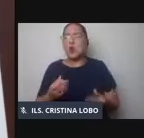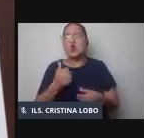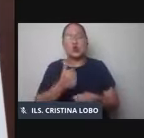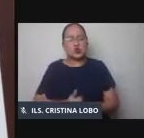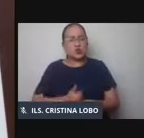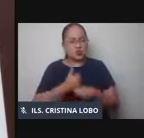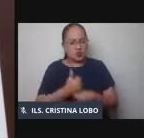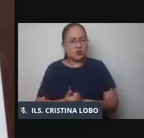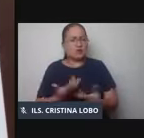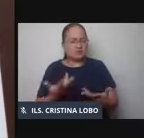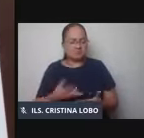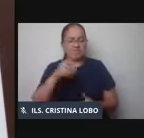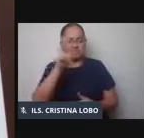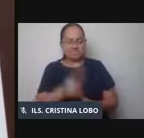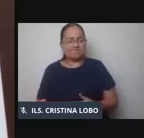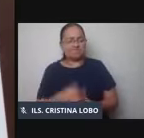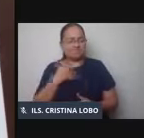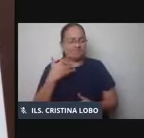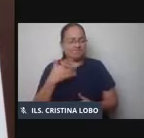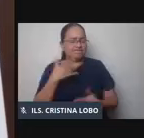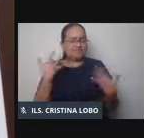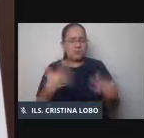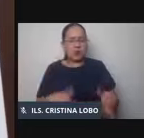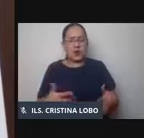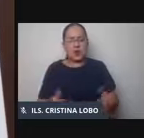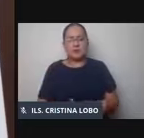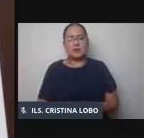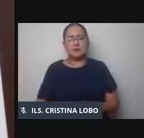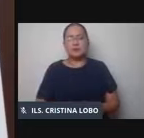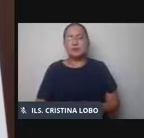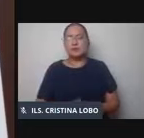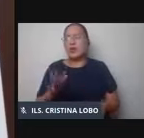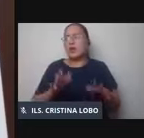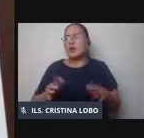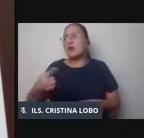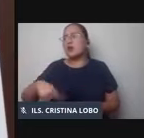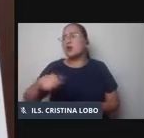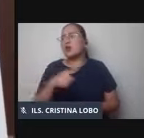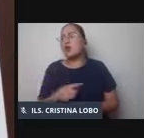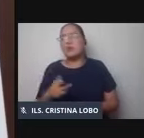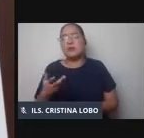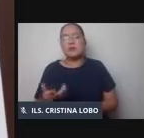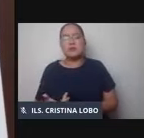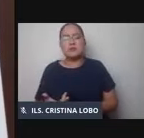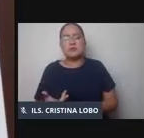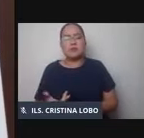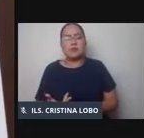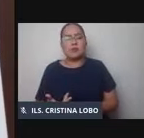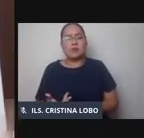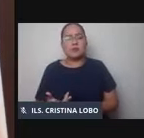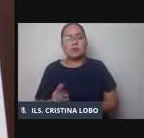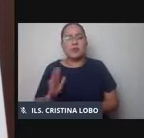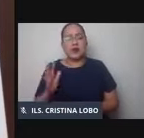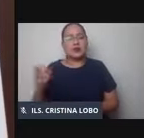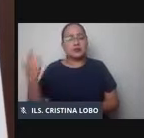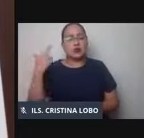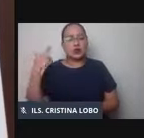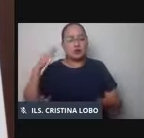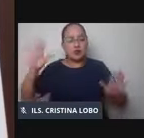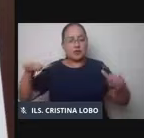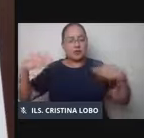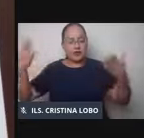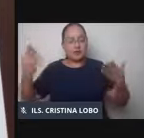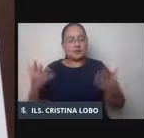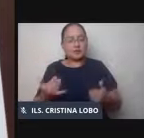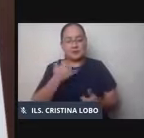también uno se siente incapaz de sentirse, y no sé si se está colando el ruido para que me ponga los audífonos. Ya,